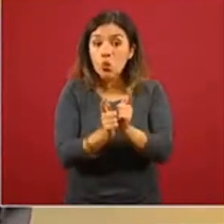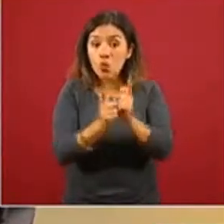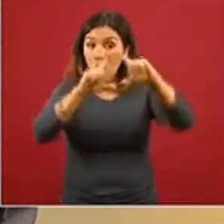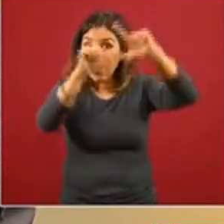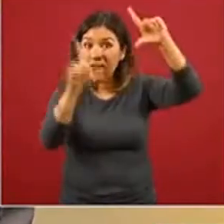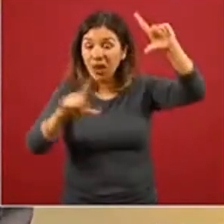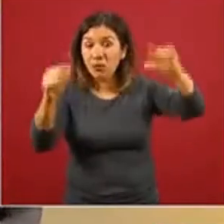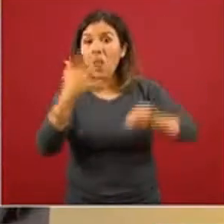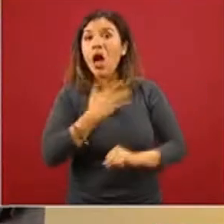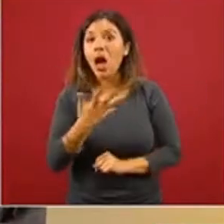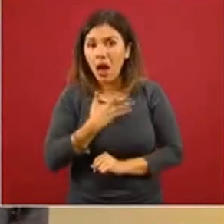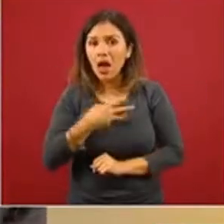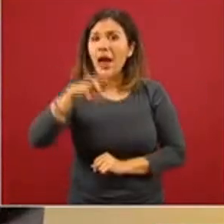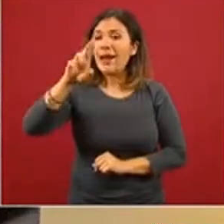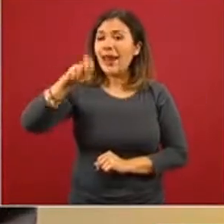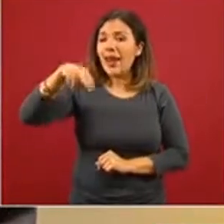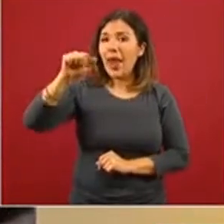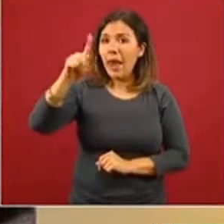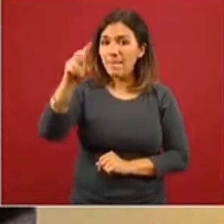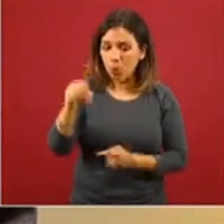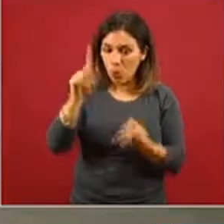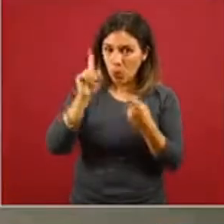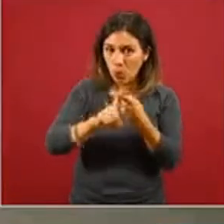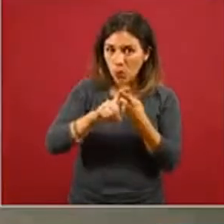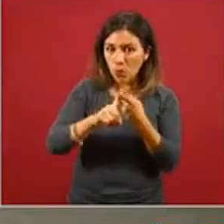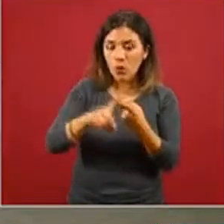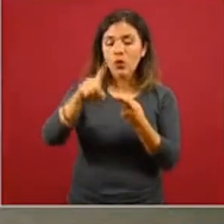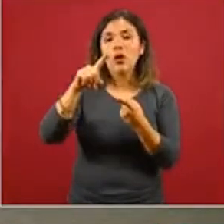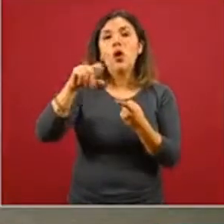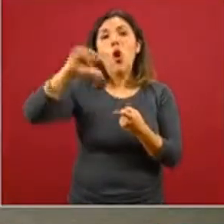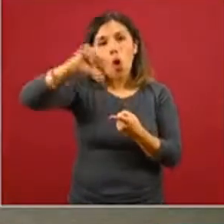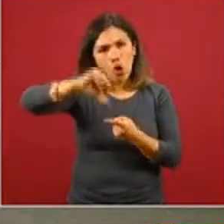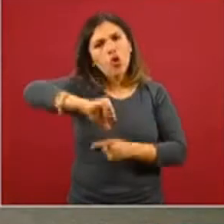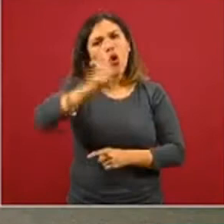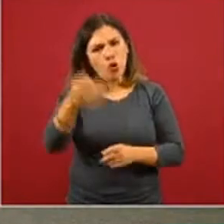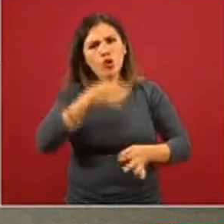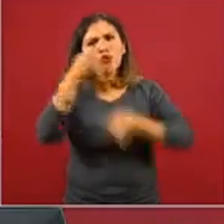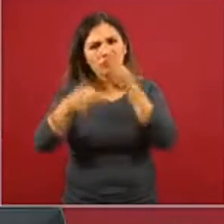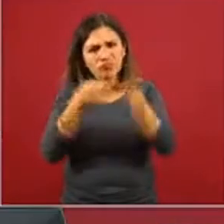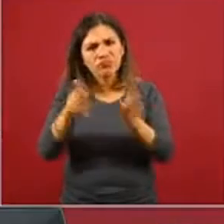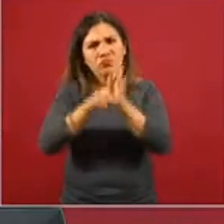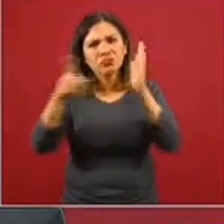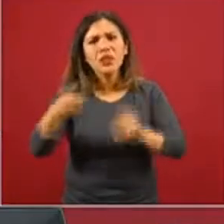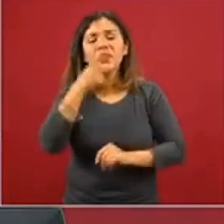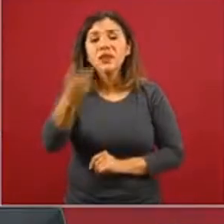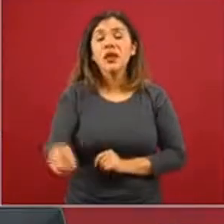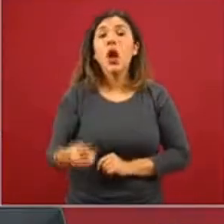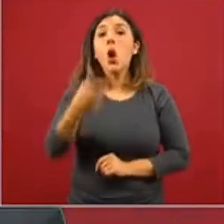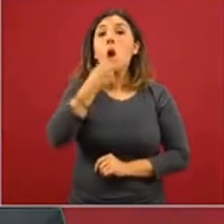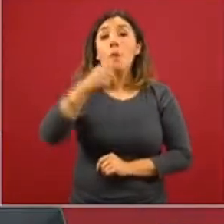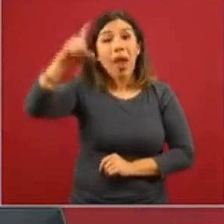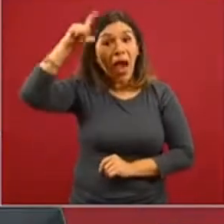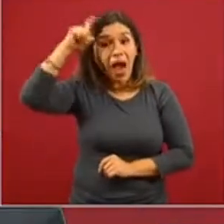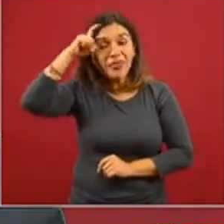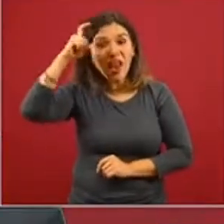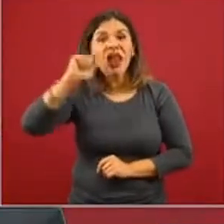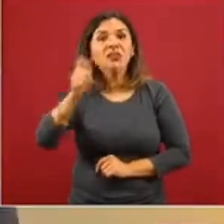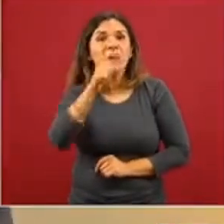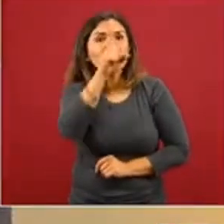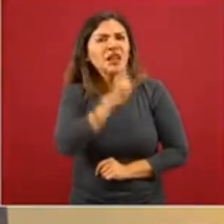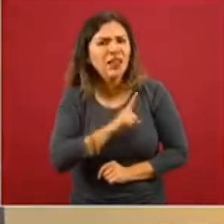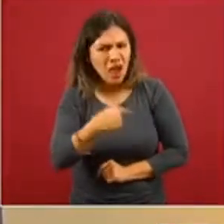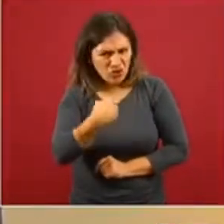nacional participa RENAPO, el Registro Nacional de Población. Hoy sale otra nota donde dice López-Gatell oculta,